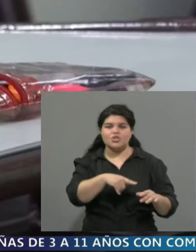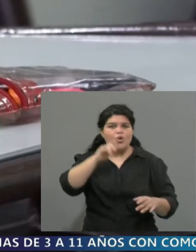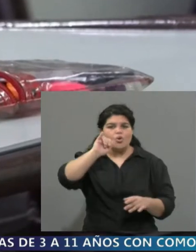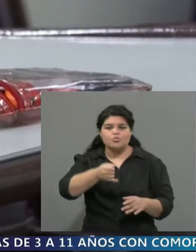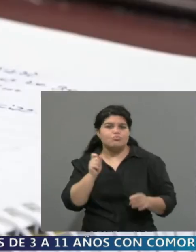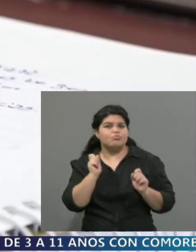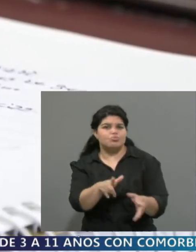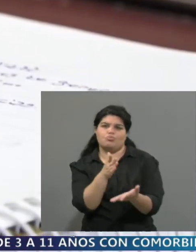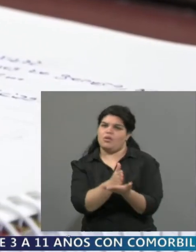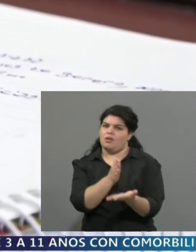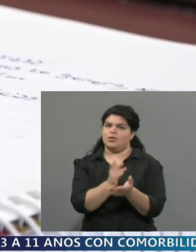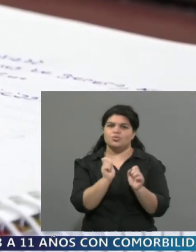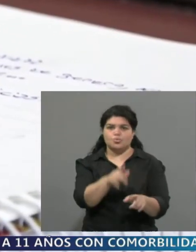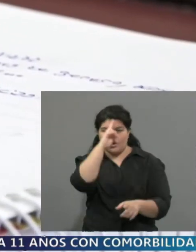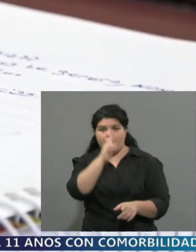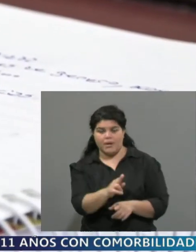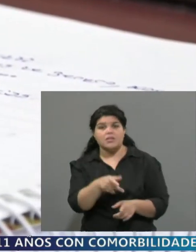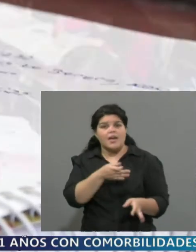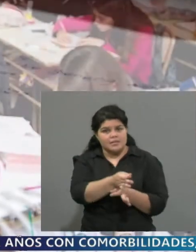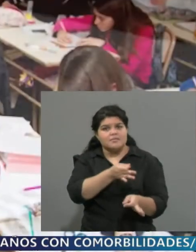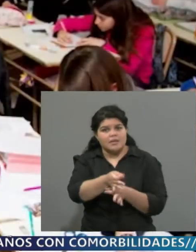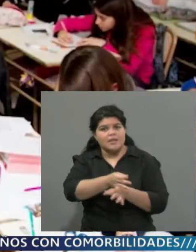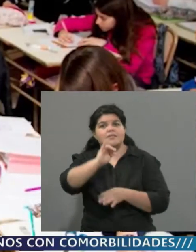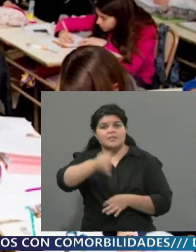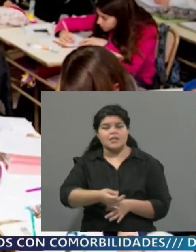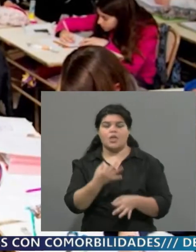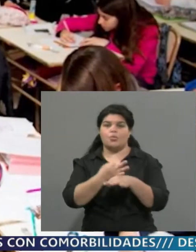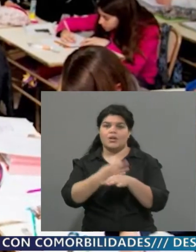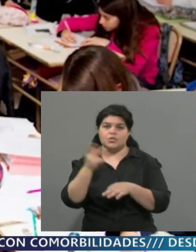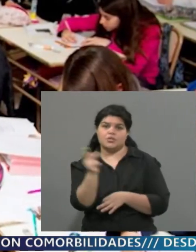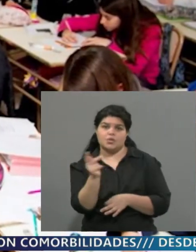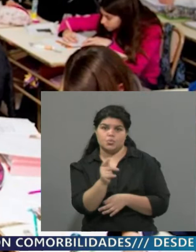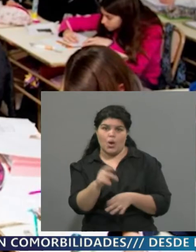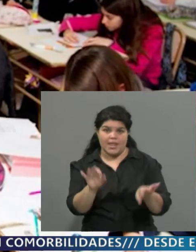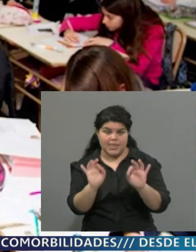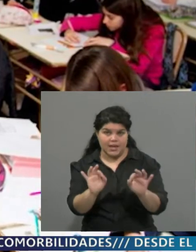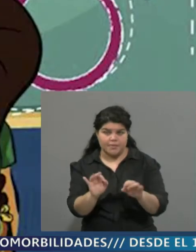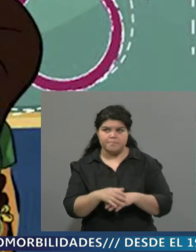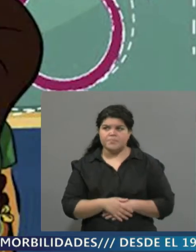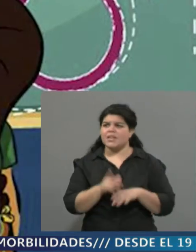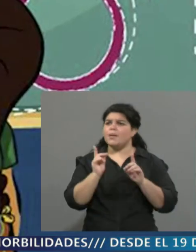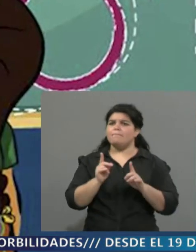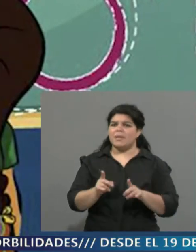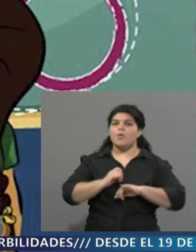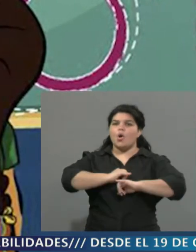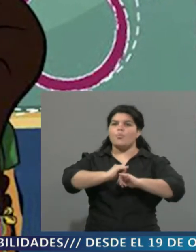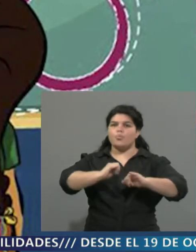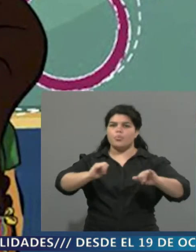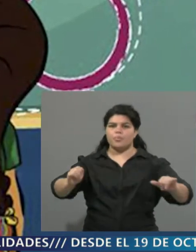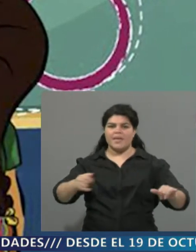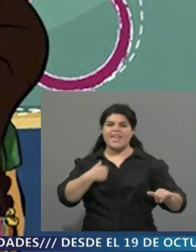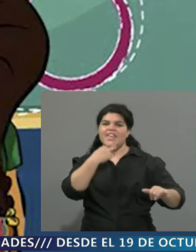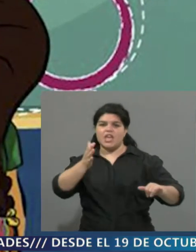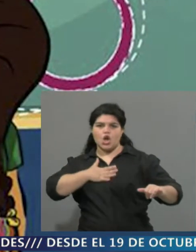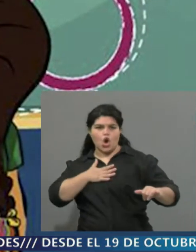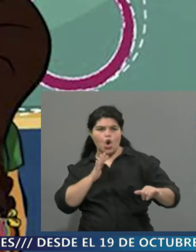al repudio, si se quiere, de la campaña organizada que conocimos como Con mis hijos no te metas. Sí. La idea de